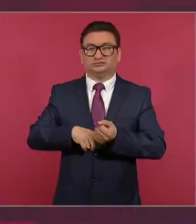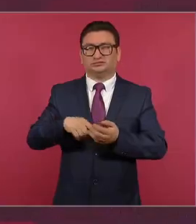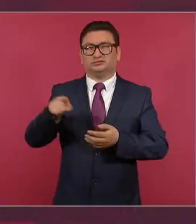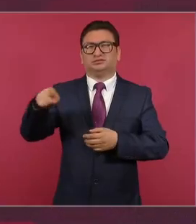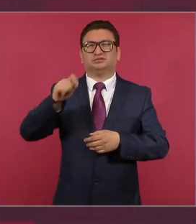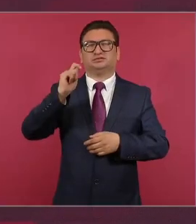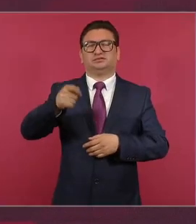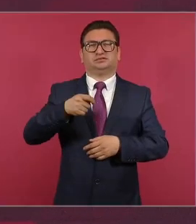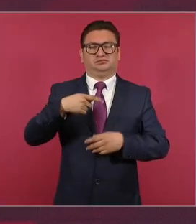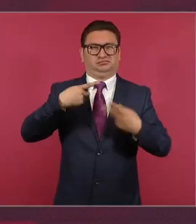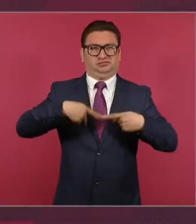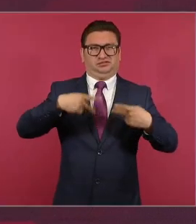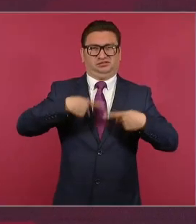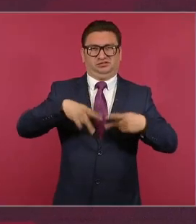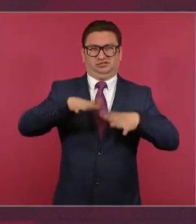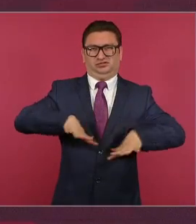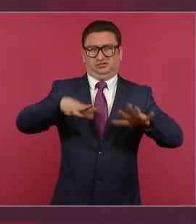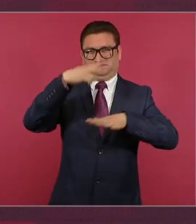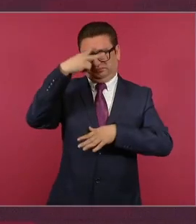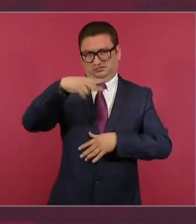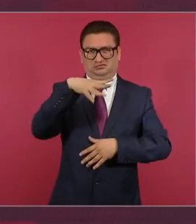desprecio al pueblo.